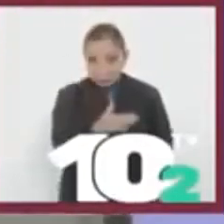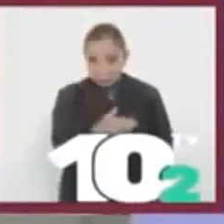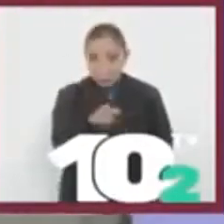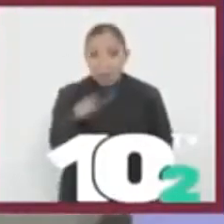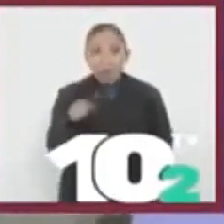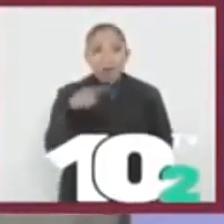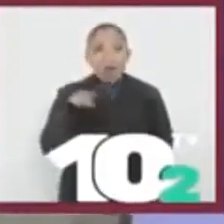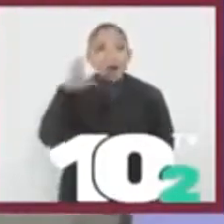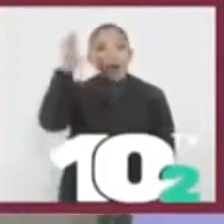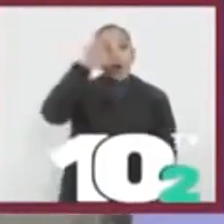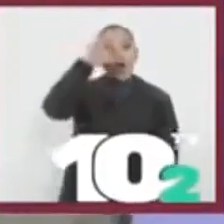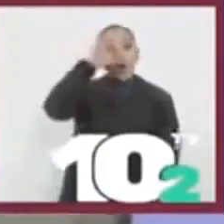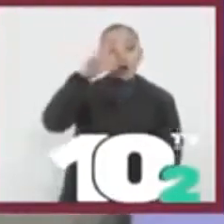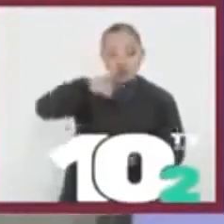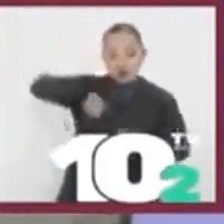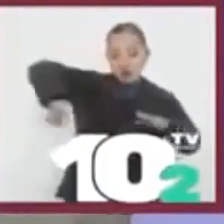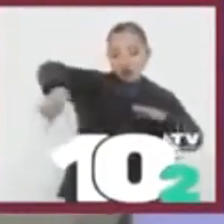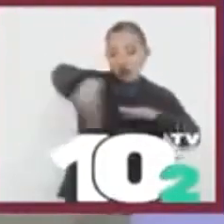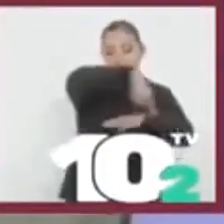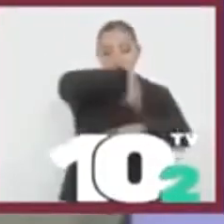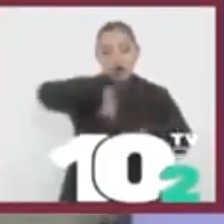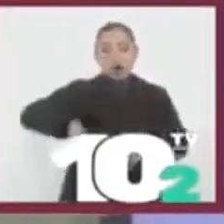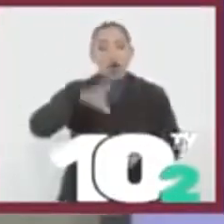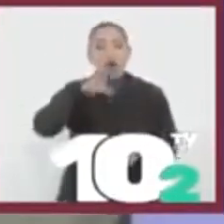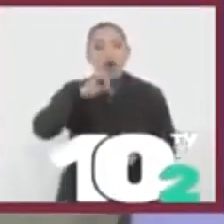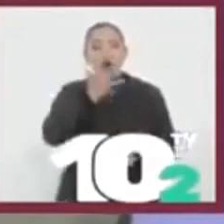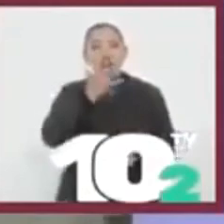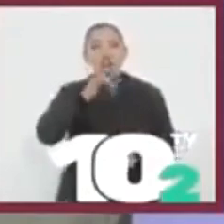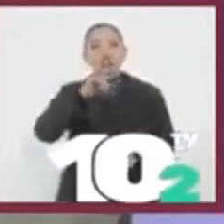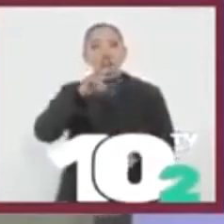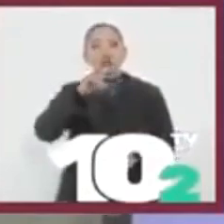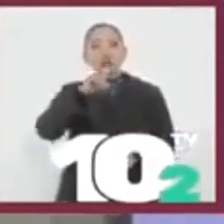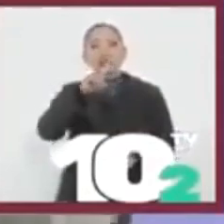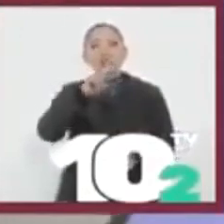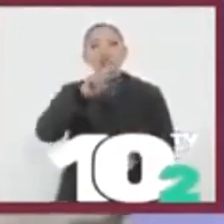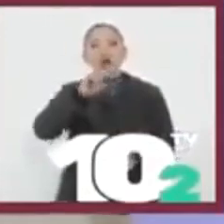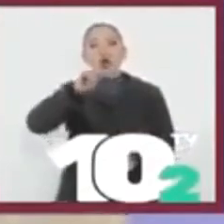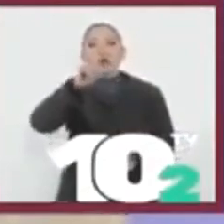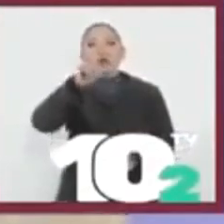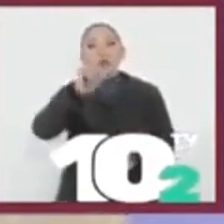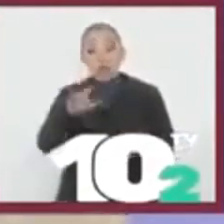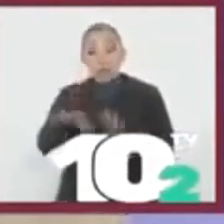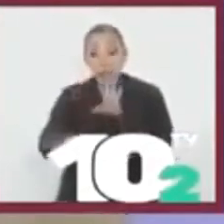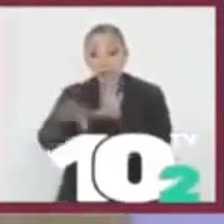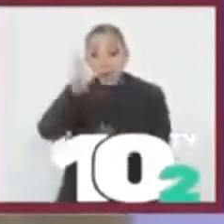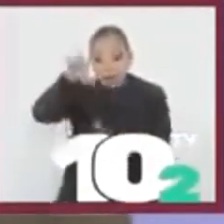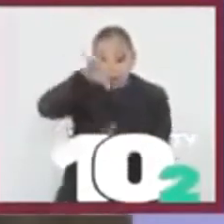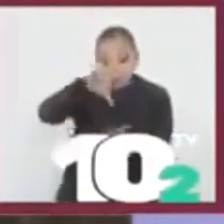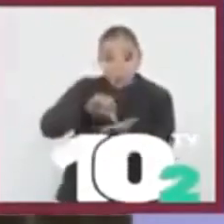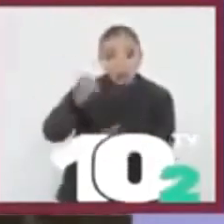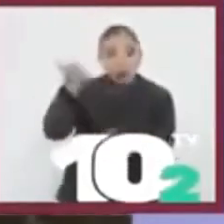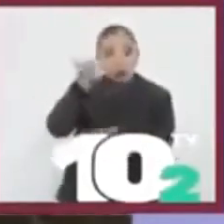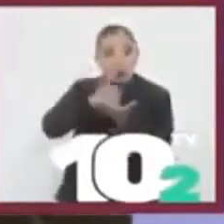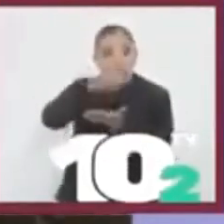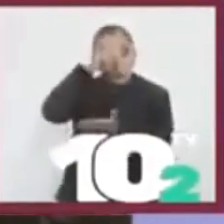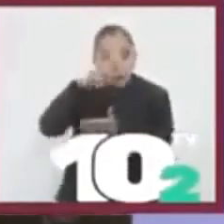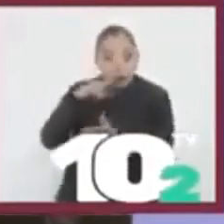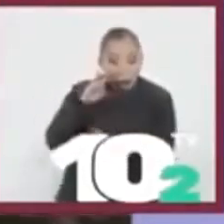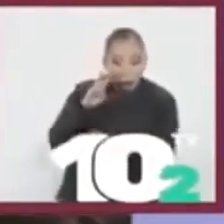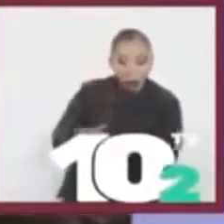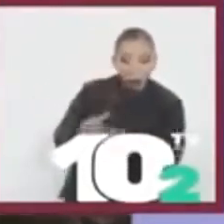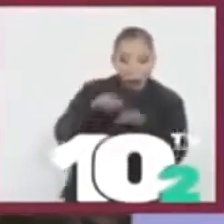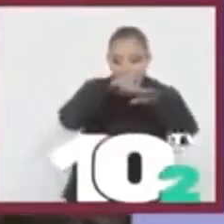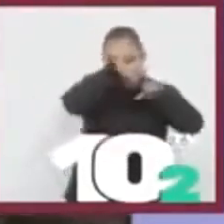¿Sabías que la escultura de Coyolxauhqui, diosa de la luna y hermana de Huitzilopochtli, fue descubierta en el centro de la Ciudad de